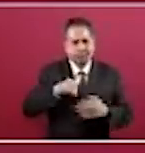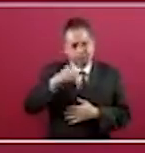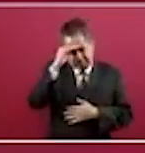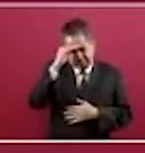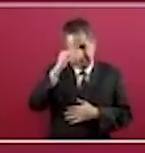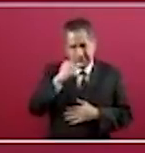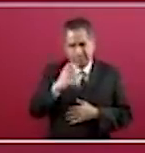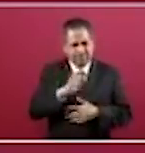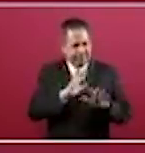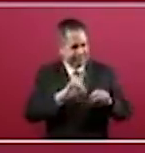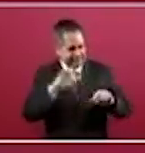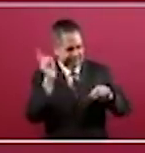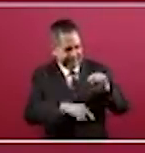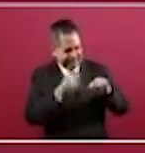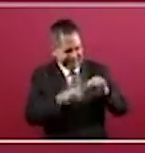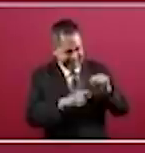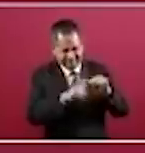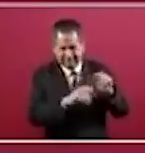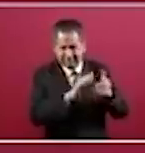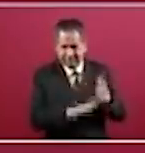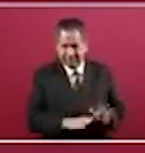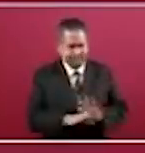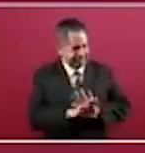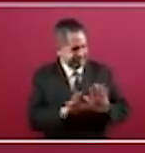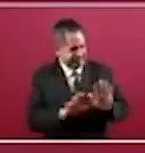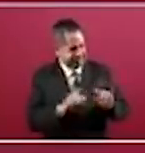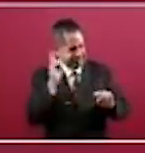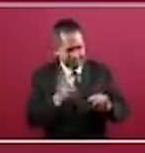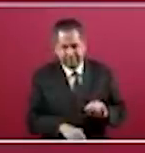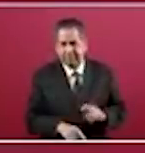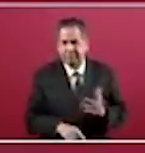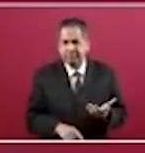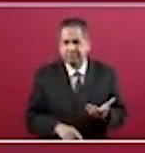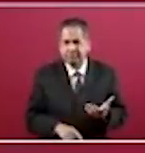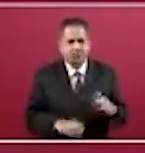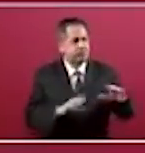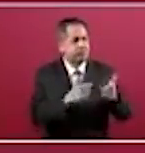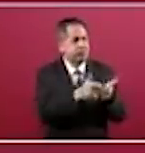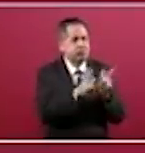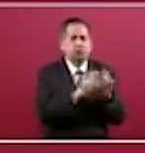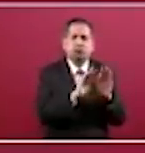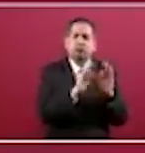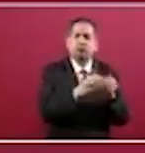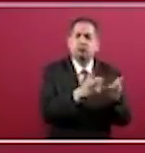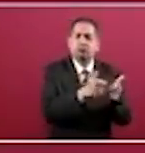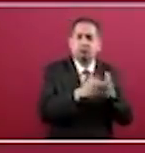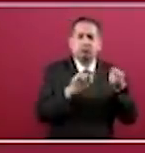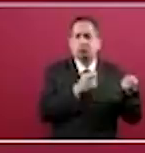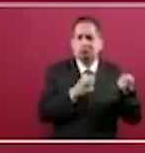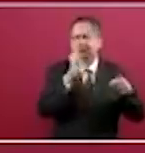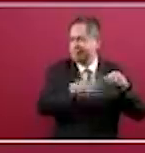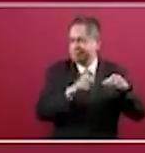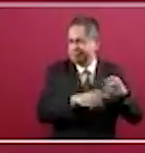se desnude lo que fue el régimen